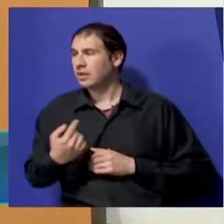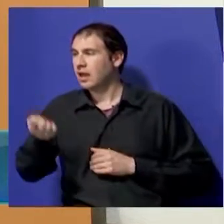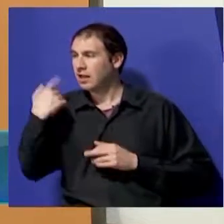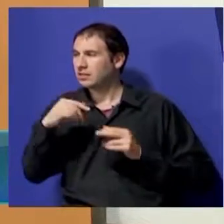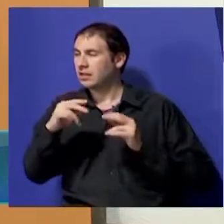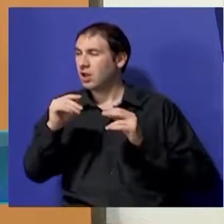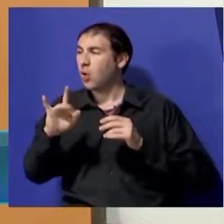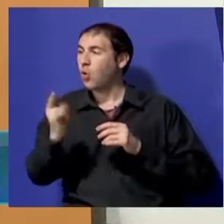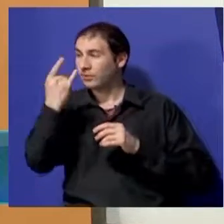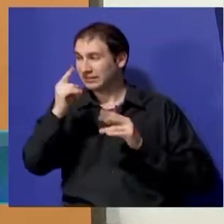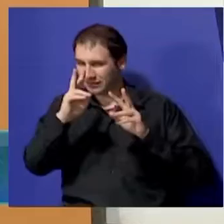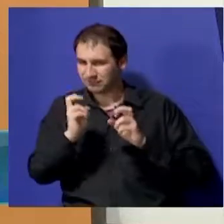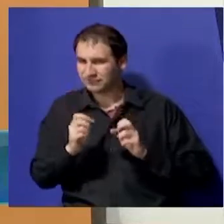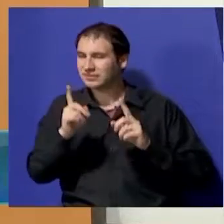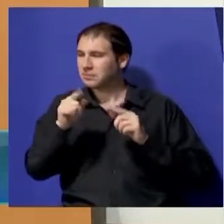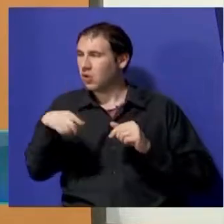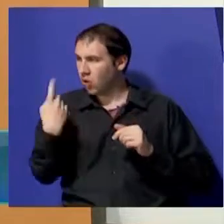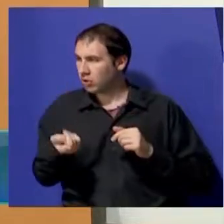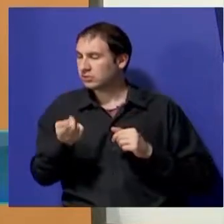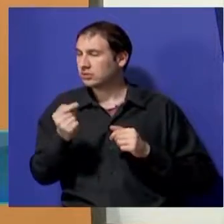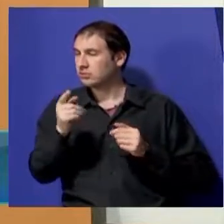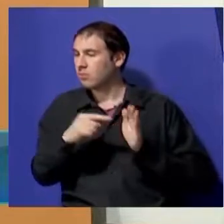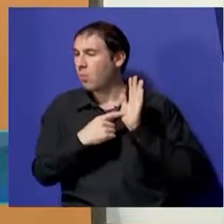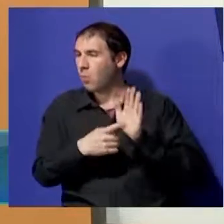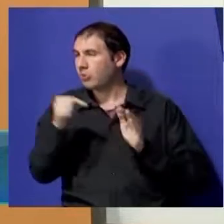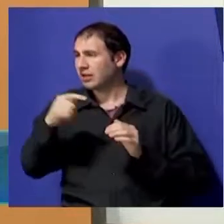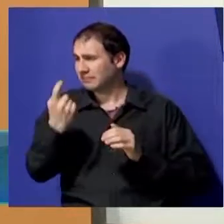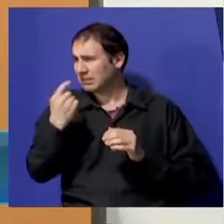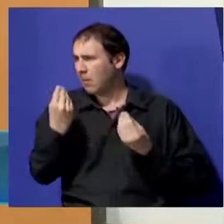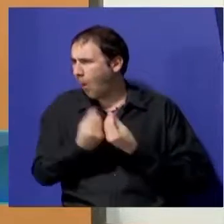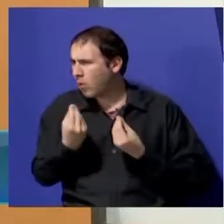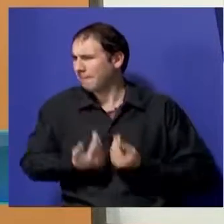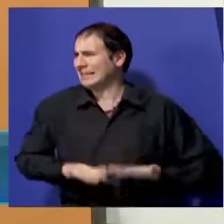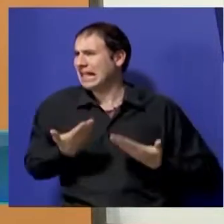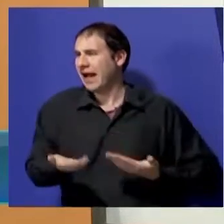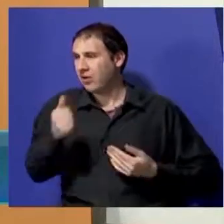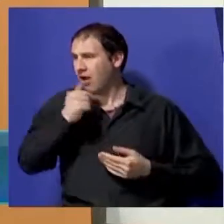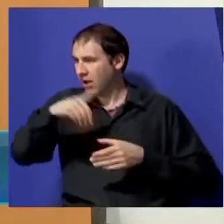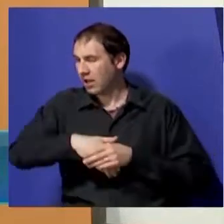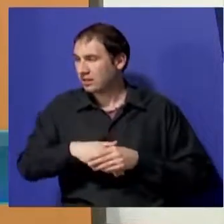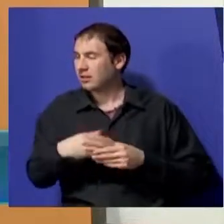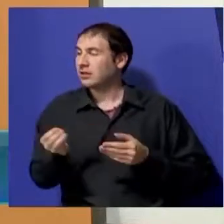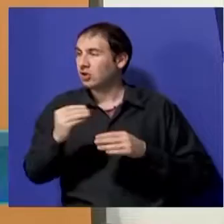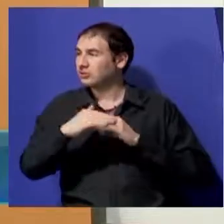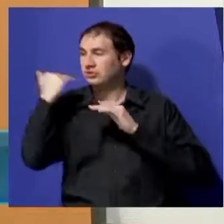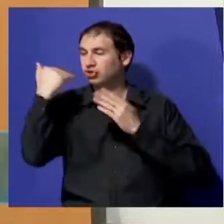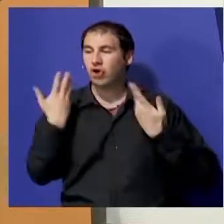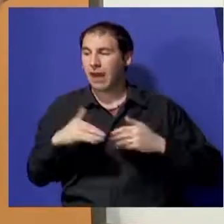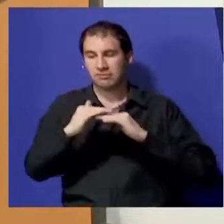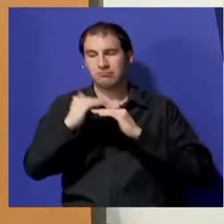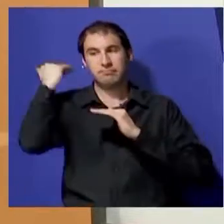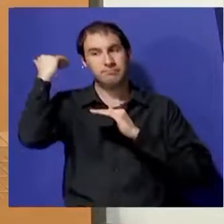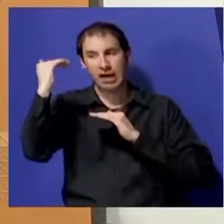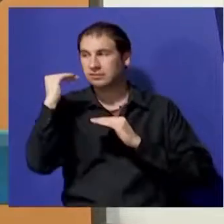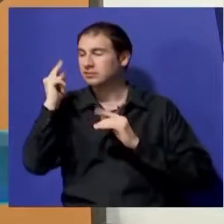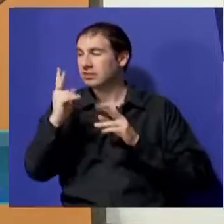de la universidad y algunos otros análisis daban cuenta de gran cantidad de metales pesados en el agua, más cantidad de lo normal y sobre todo que había